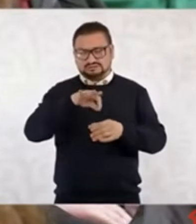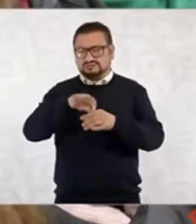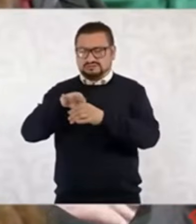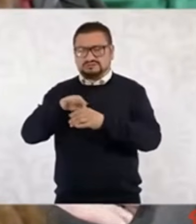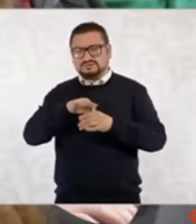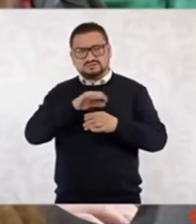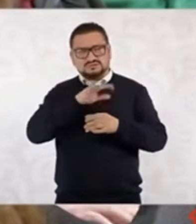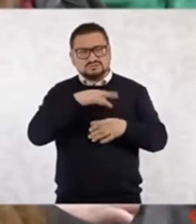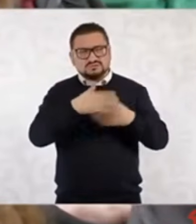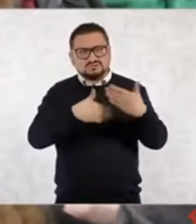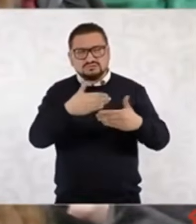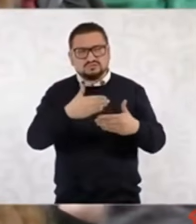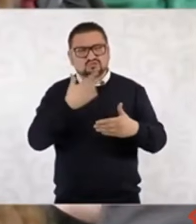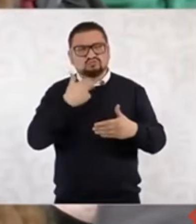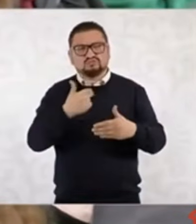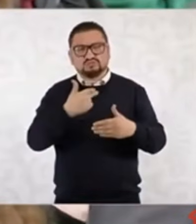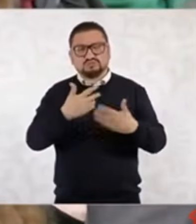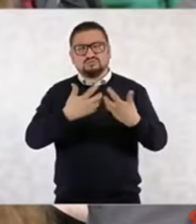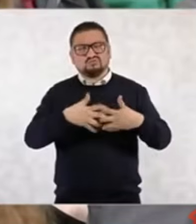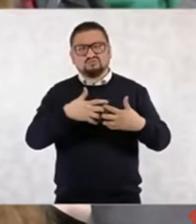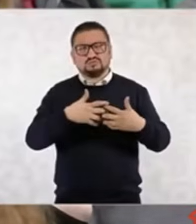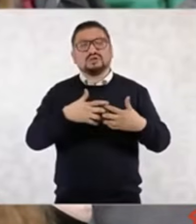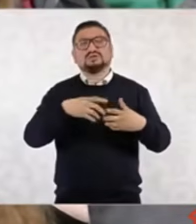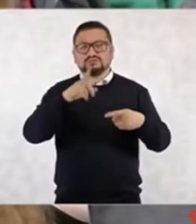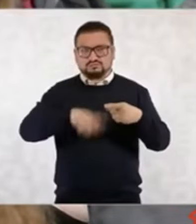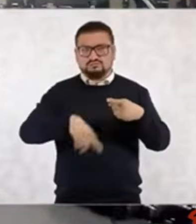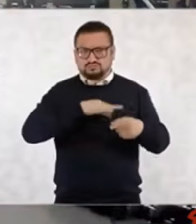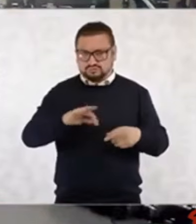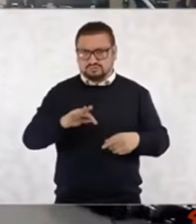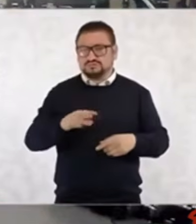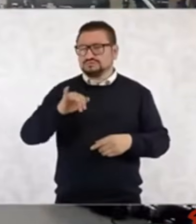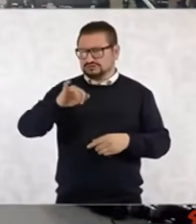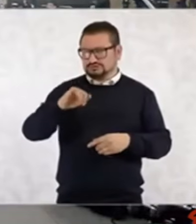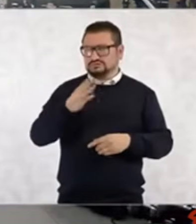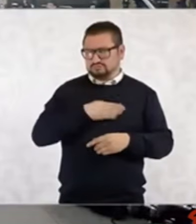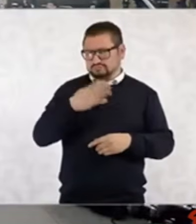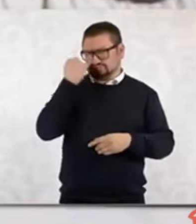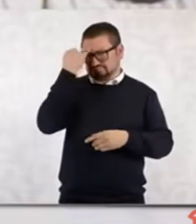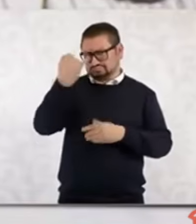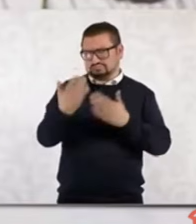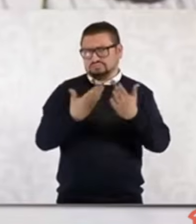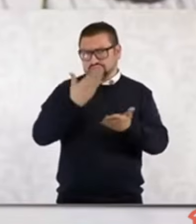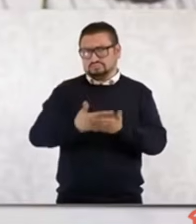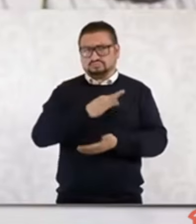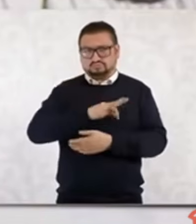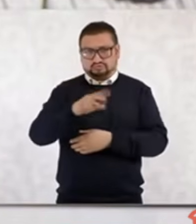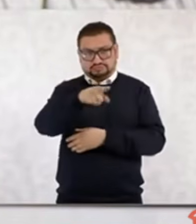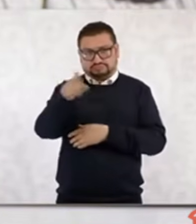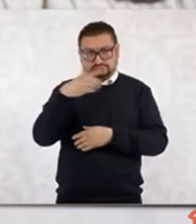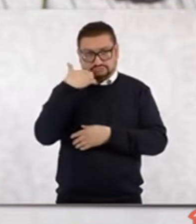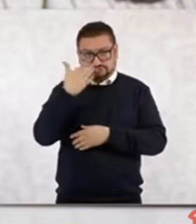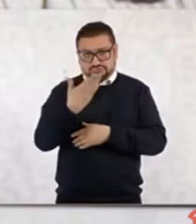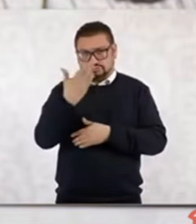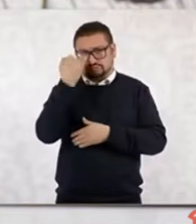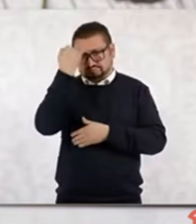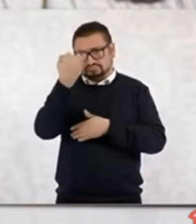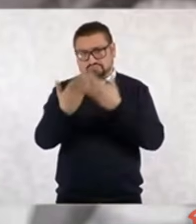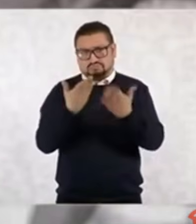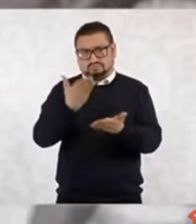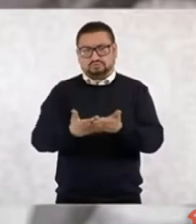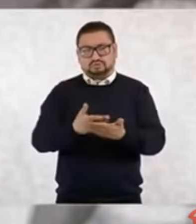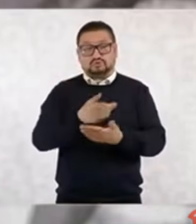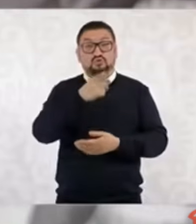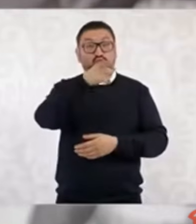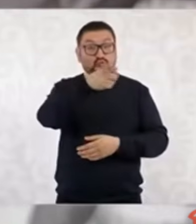voto. Esa es mi pregunta en concreto. Es un buen planteamiento y si se quiere proponer, que se proponga. Pero usted no lo